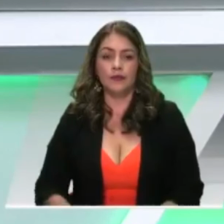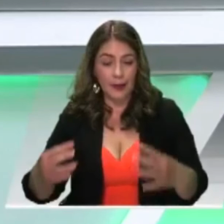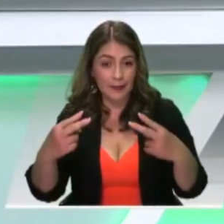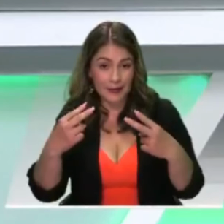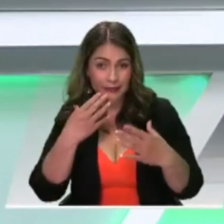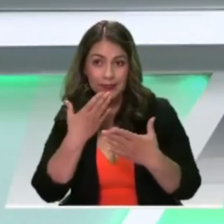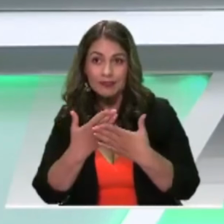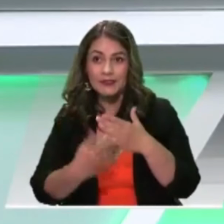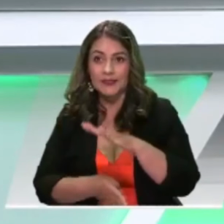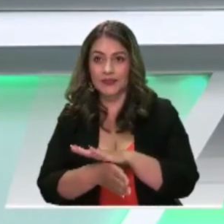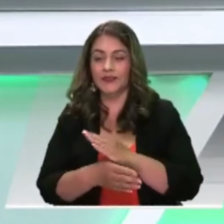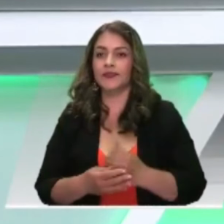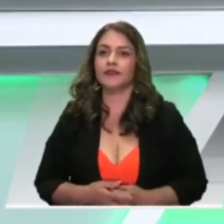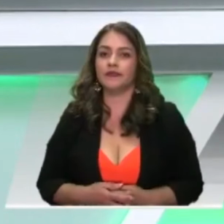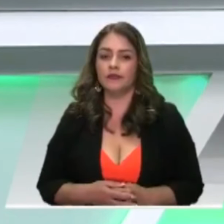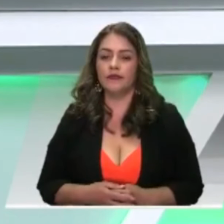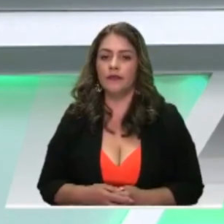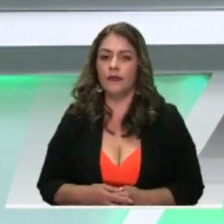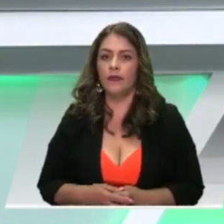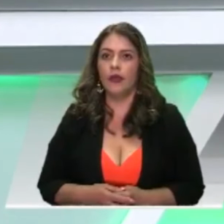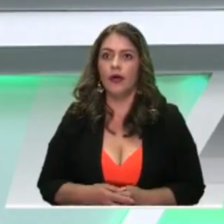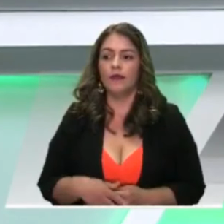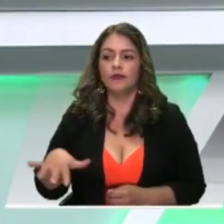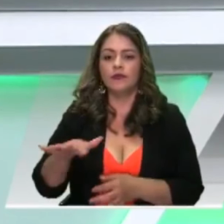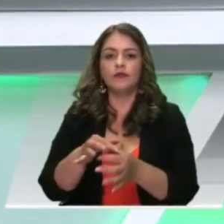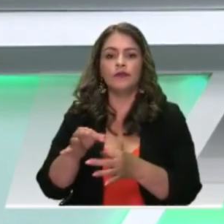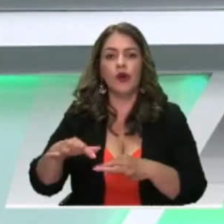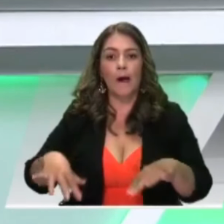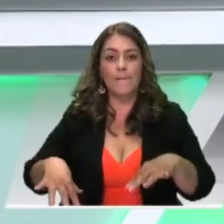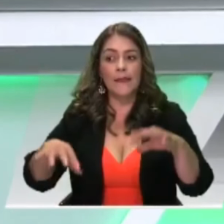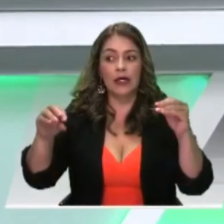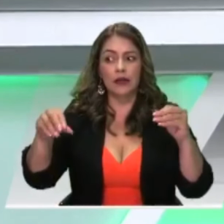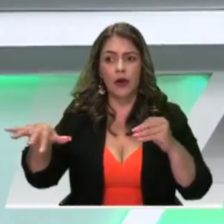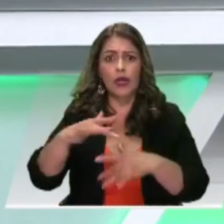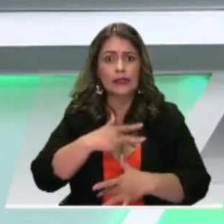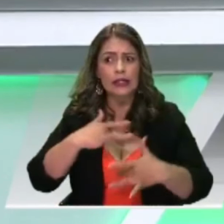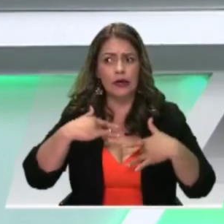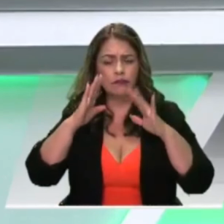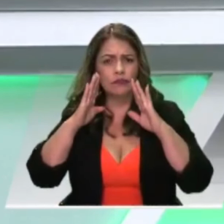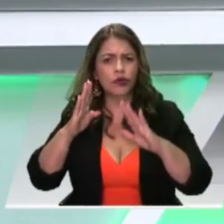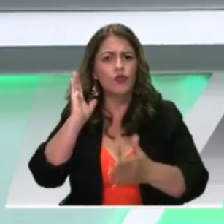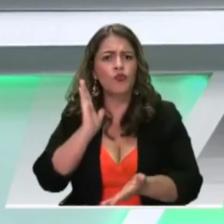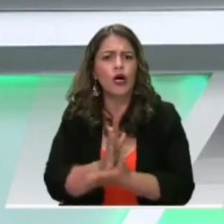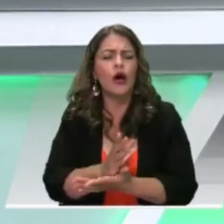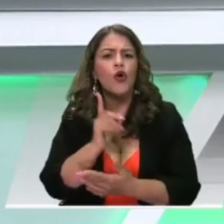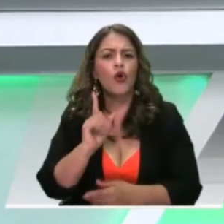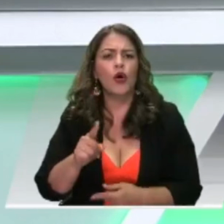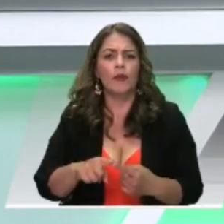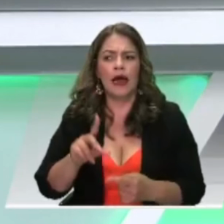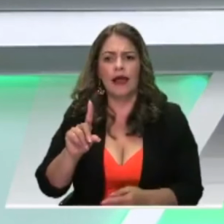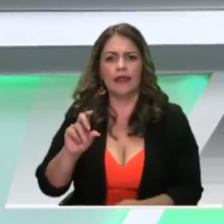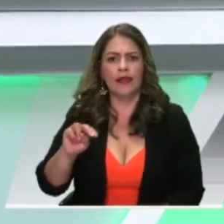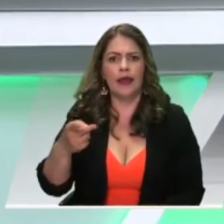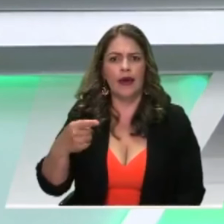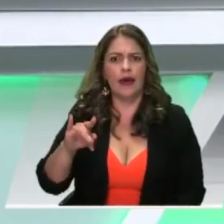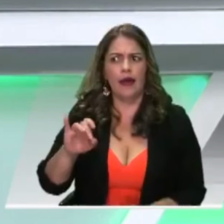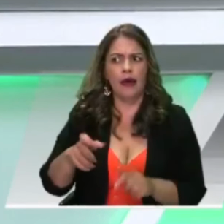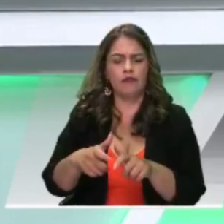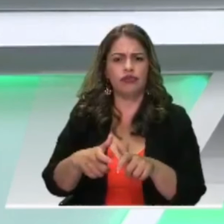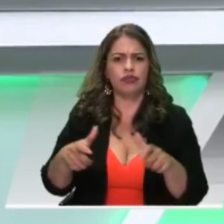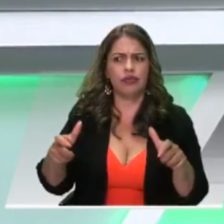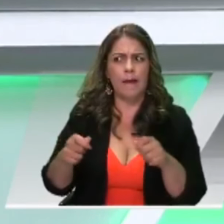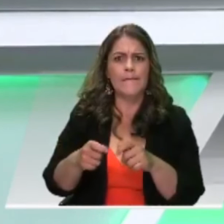Las autoridades de salud en el municipio de Apartadó se encuentran en alerta ante el incremento de los casos de dengue en esta localidad. Y es que enero registró el